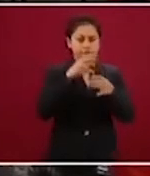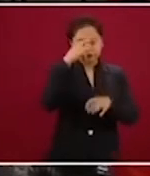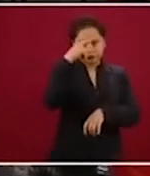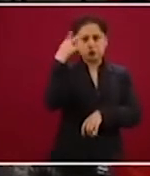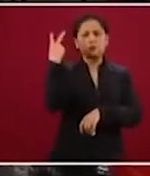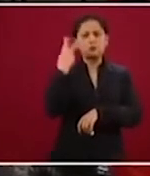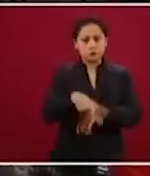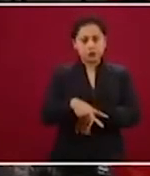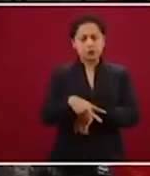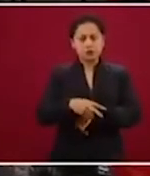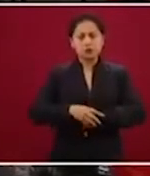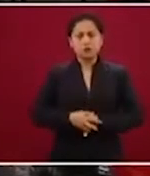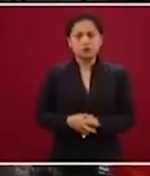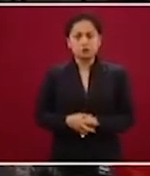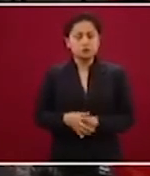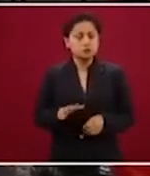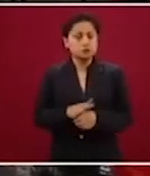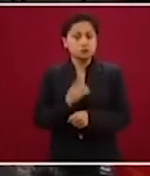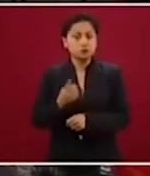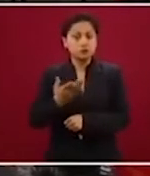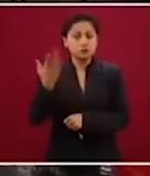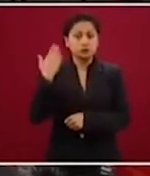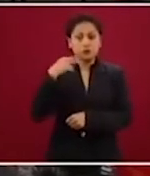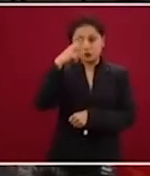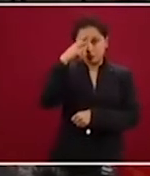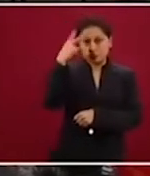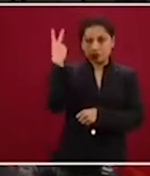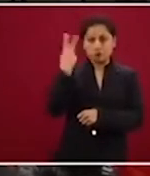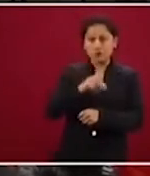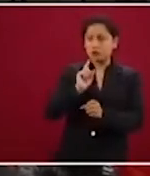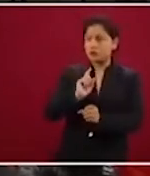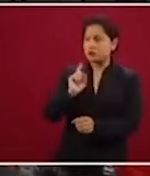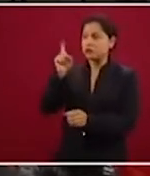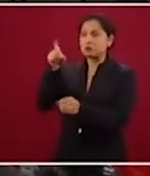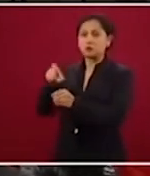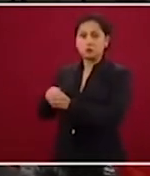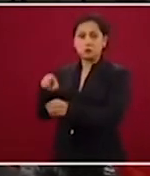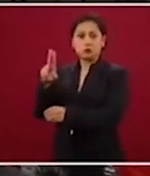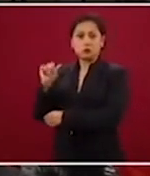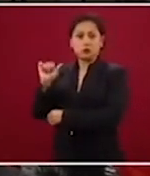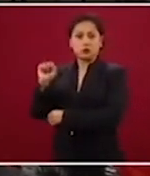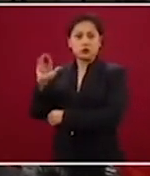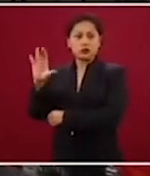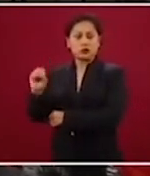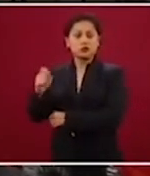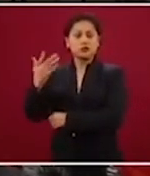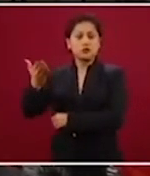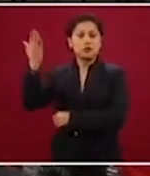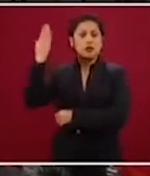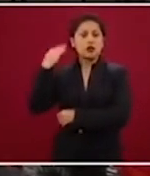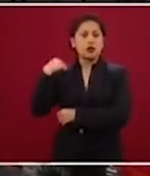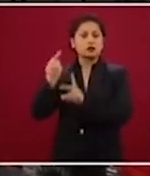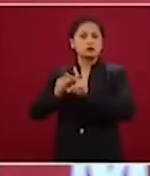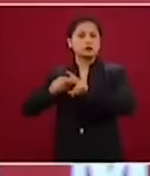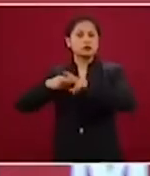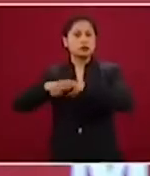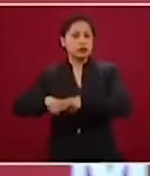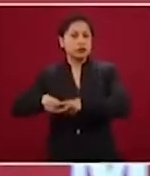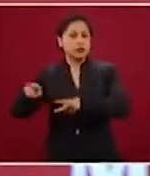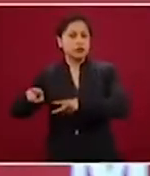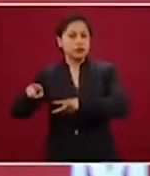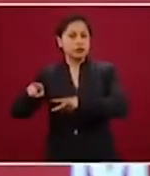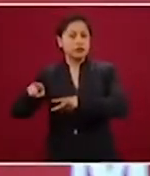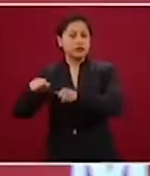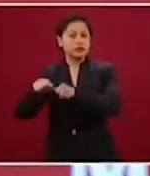México ha sido un miembro fundador y entusiasta desde la creación de nuestra agencia,